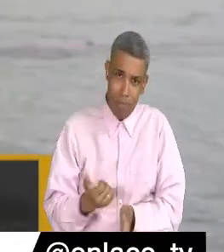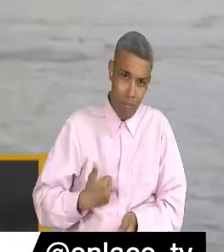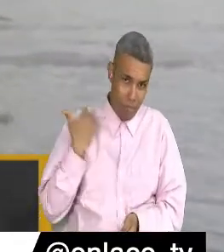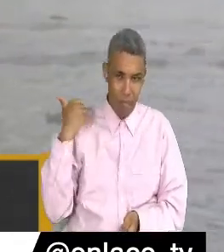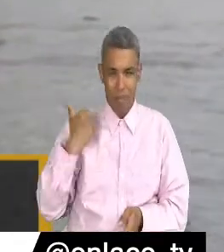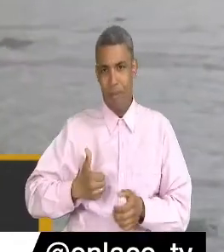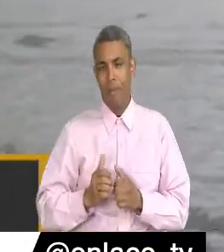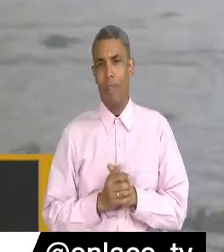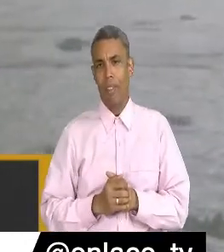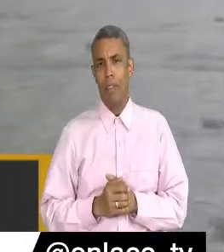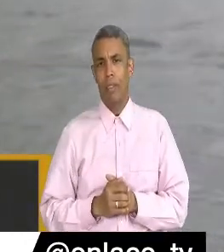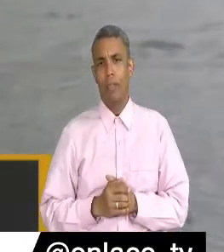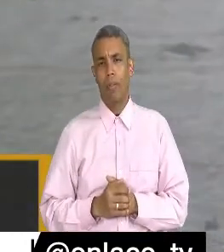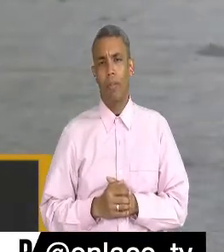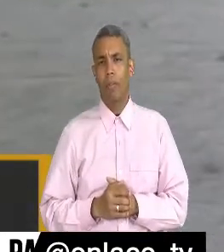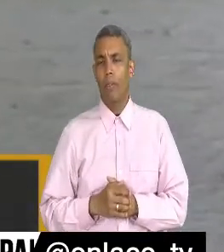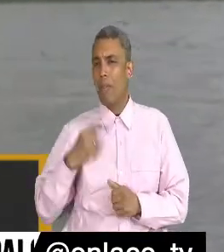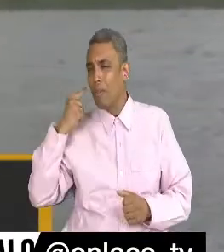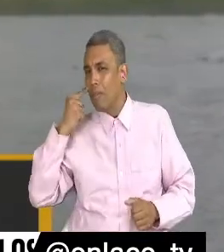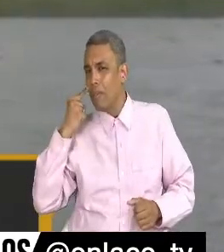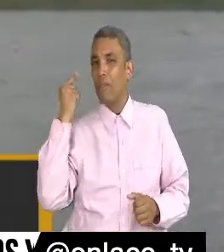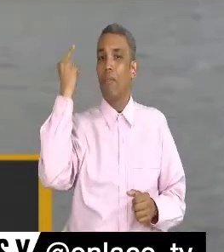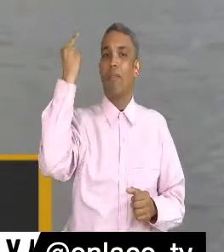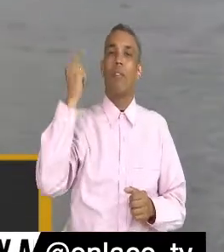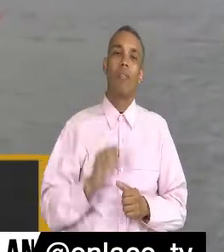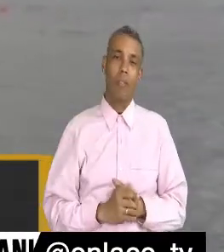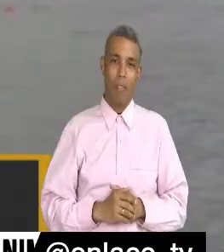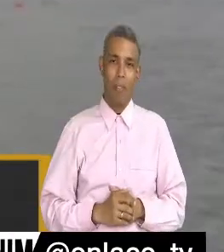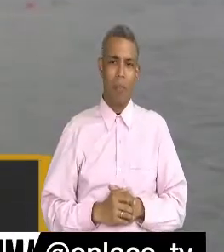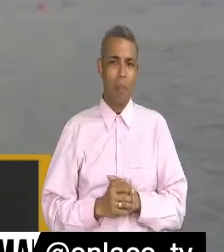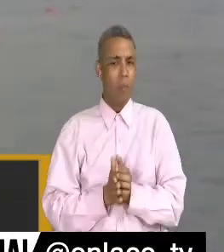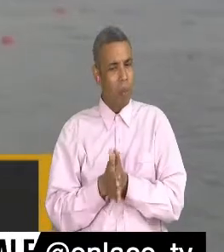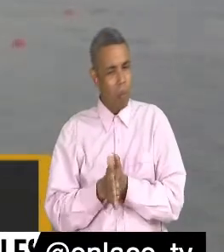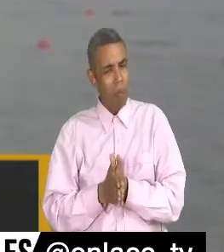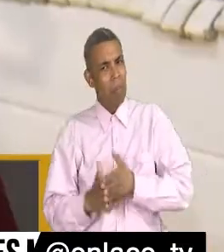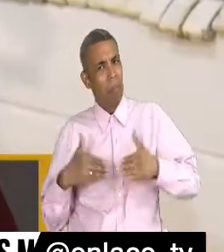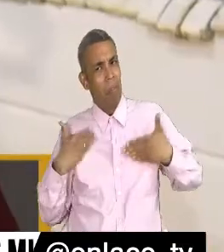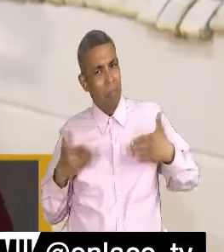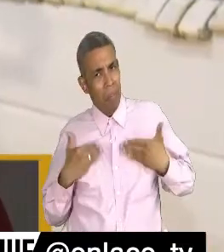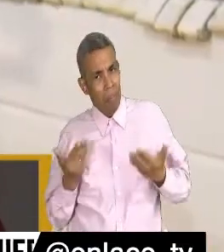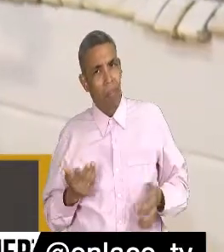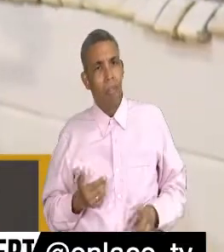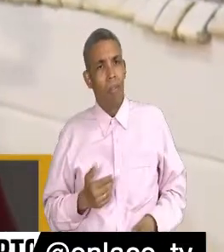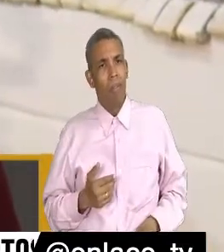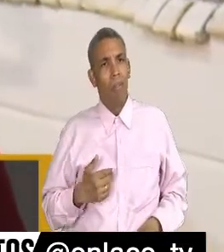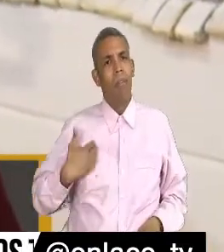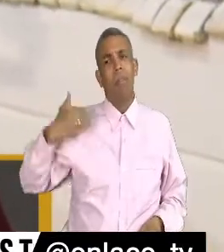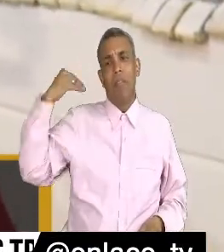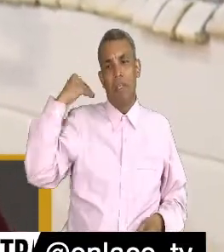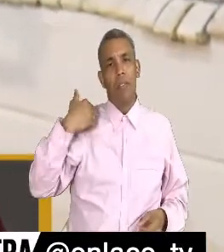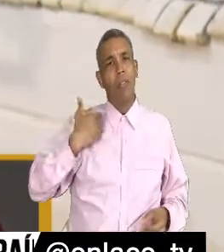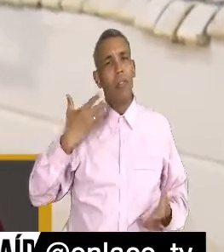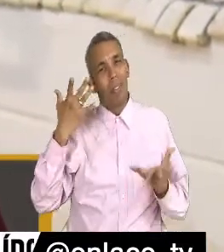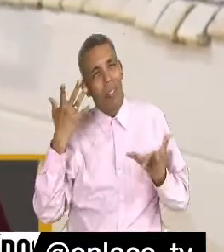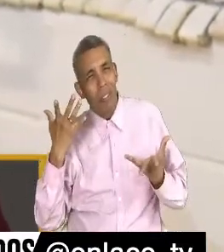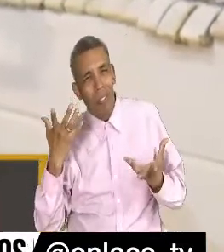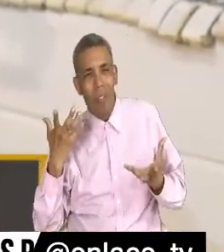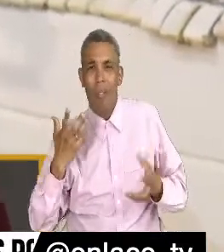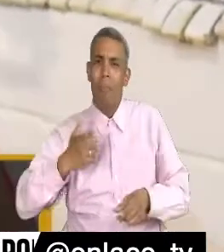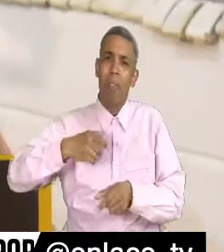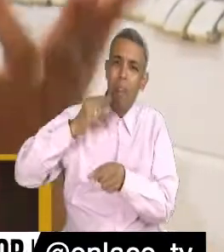esta primera experiencia que tengo, pues estoy muy feliz, he podido lograr mis triunfos, las metas que me he propuesto